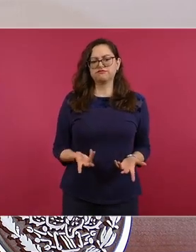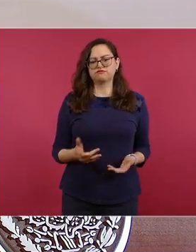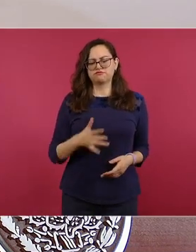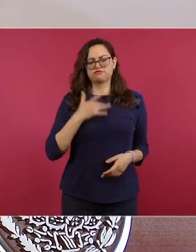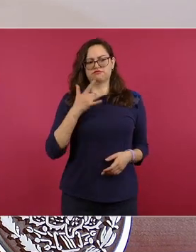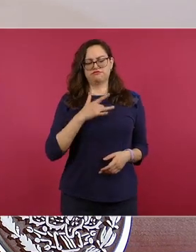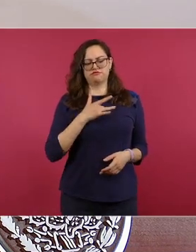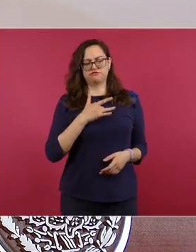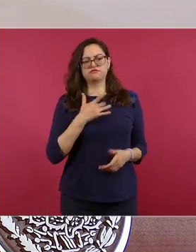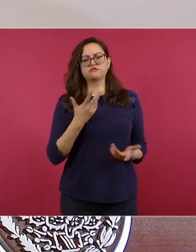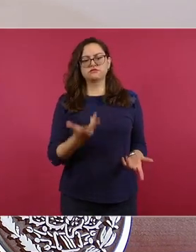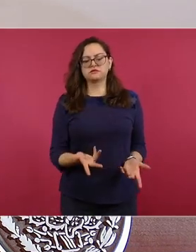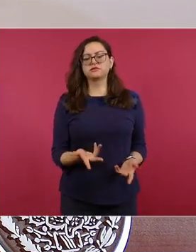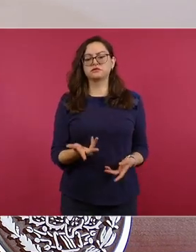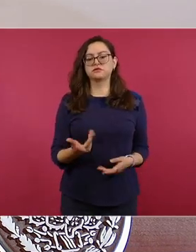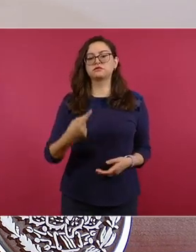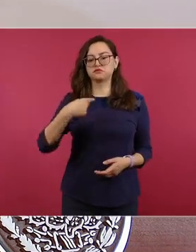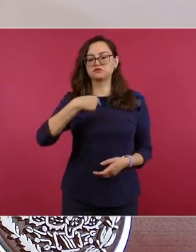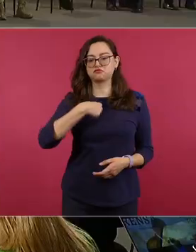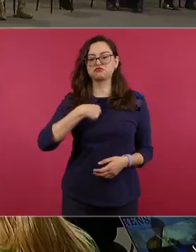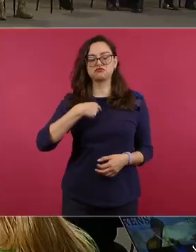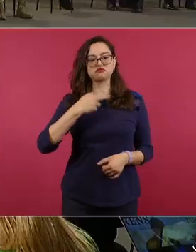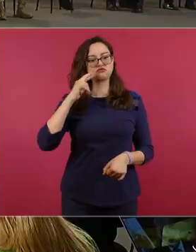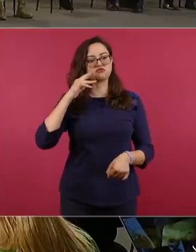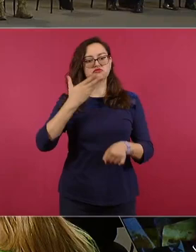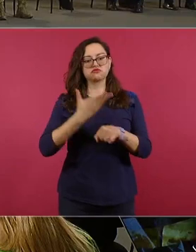la señora embajadora de México en Japón.